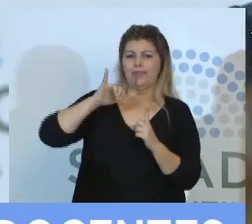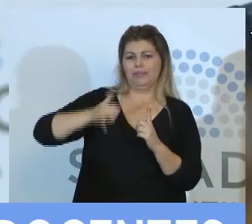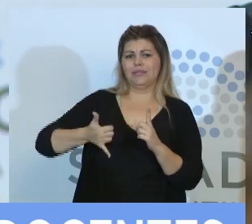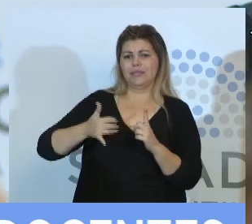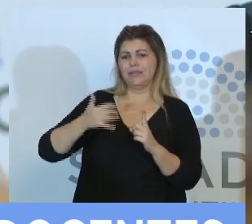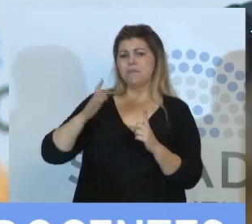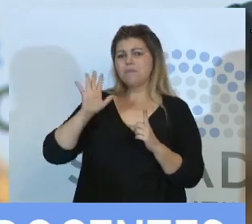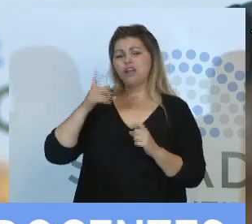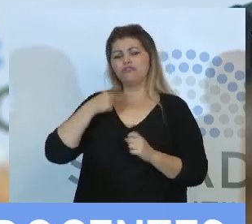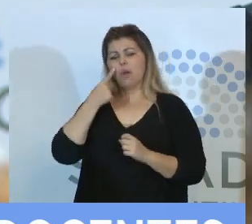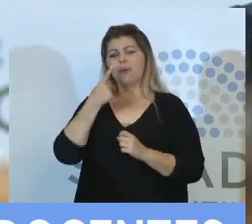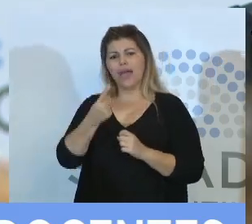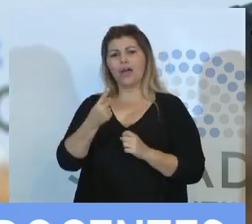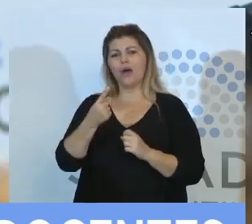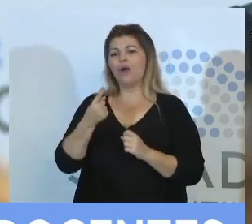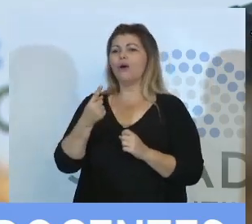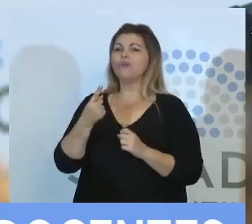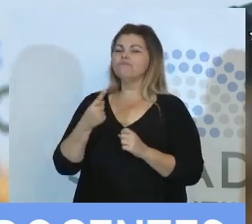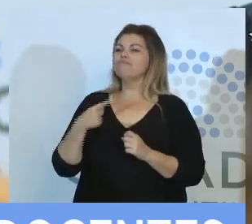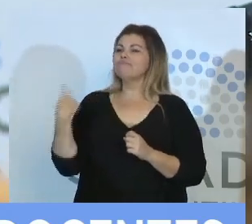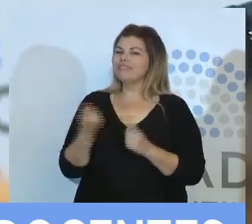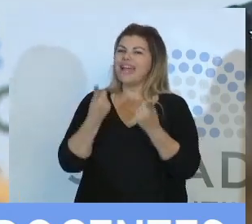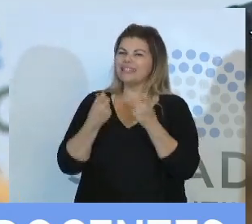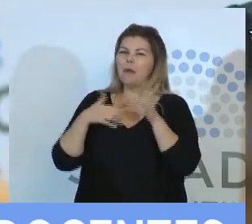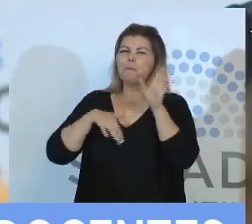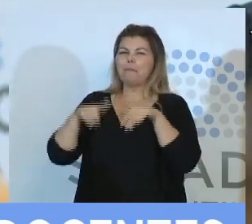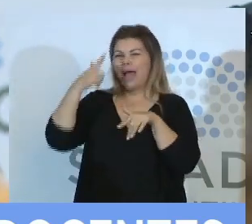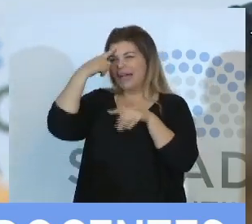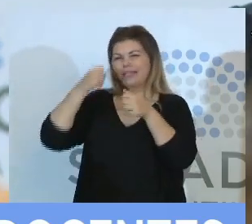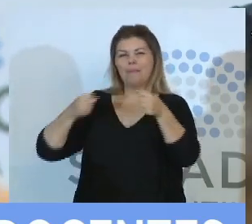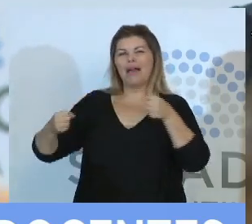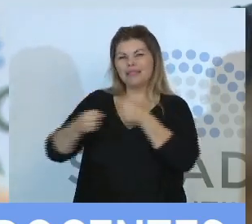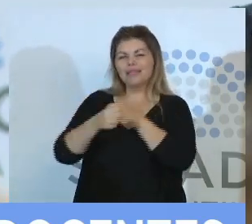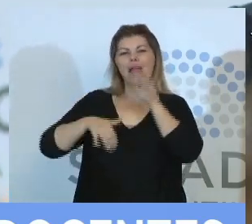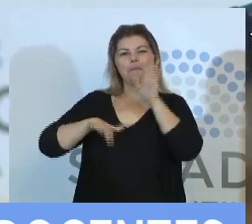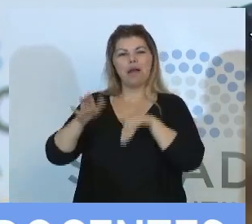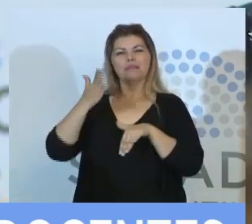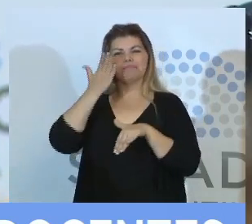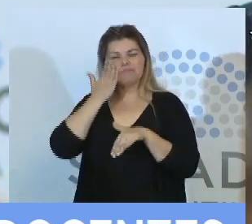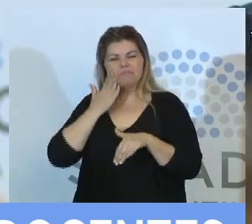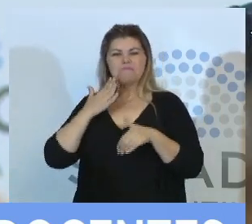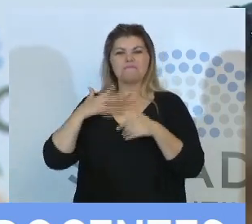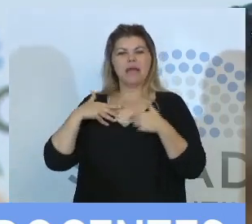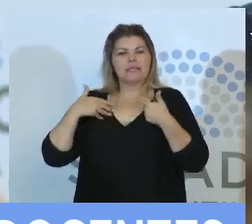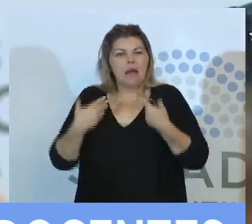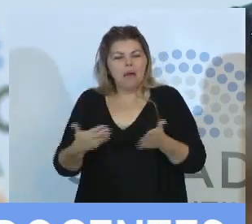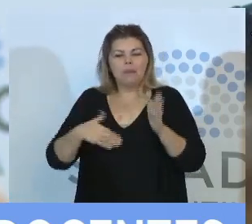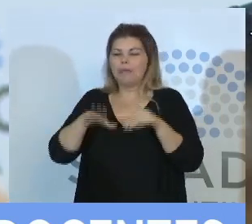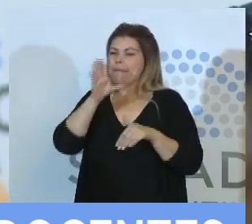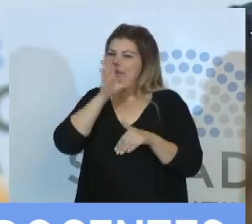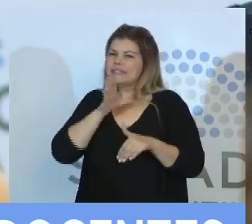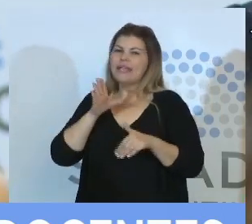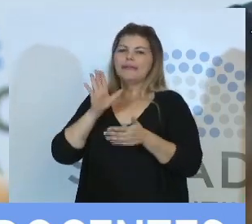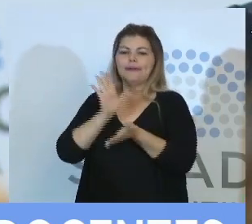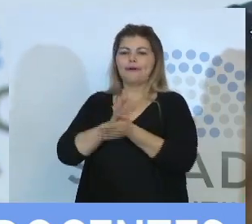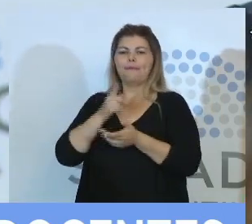Y la verdad que veo que es eso, que necesitamos más empatía también, ¿no? Más amabilidad, más paciencia, no juzgar tanto al otro, porque